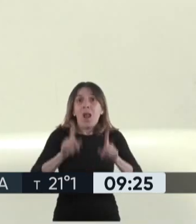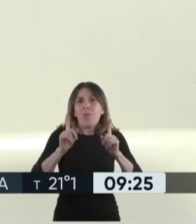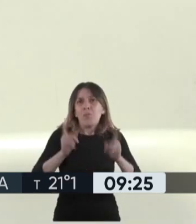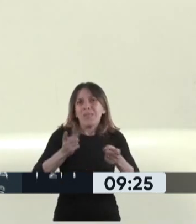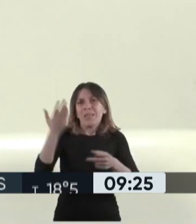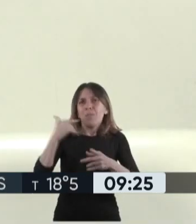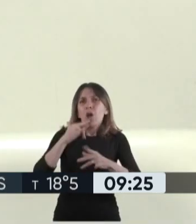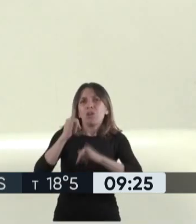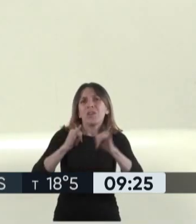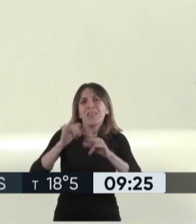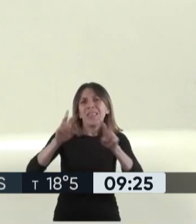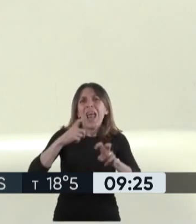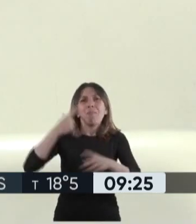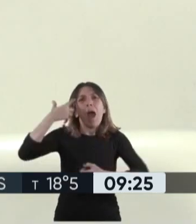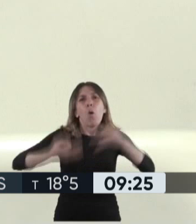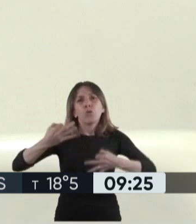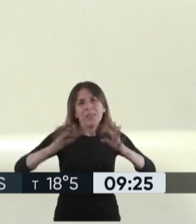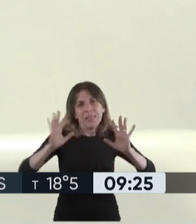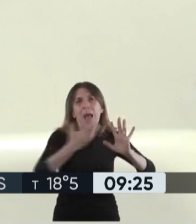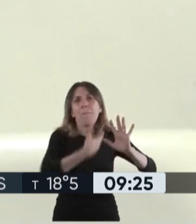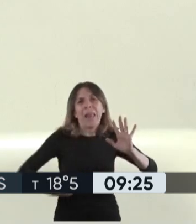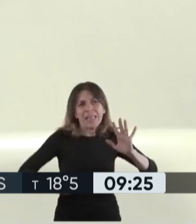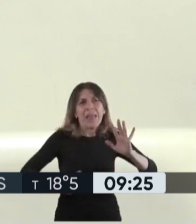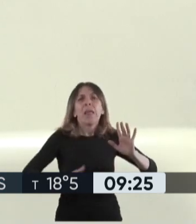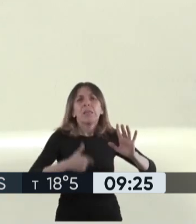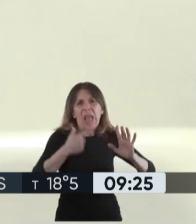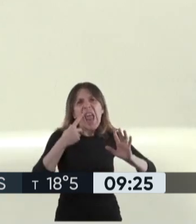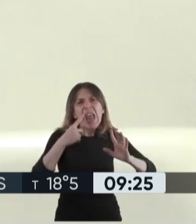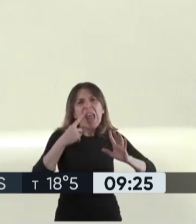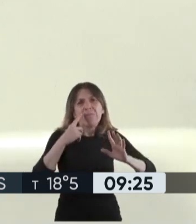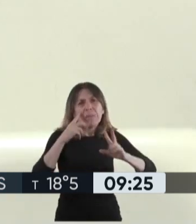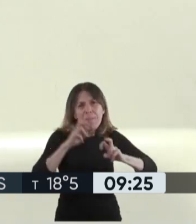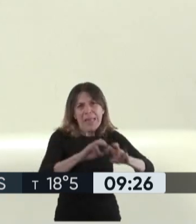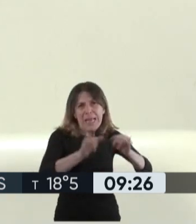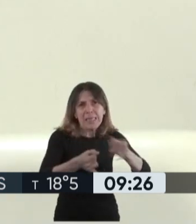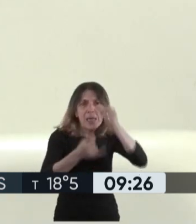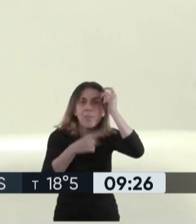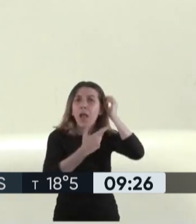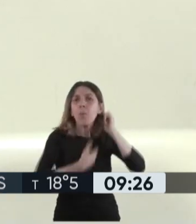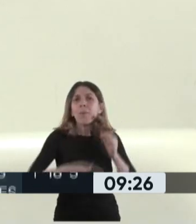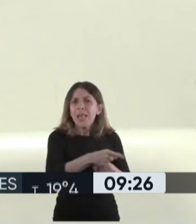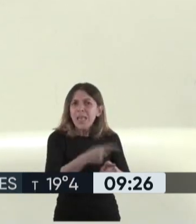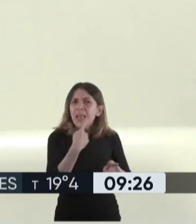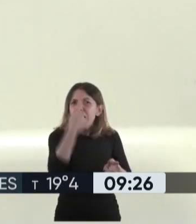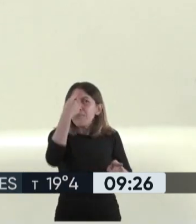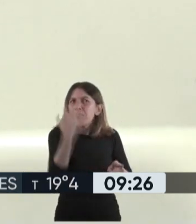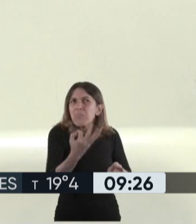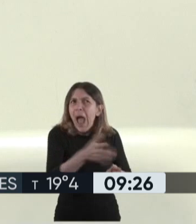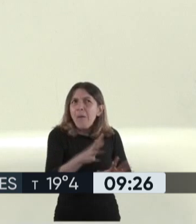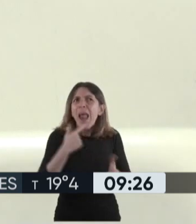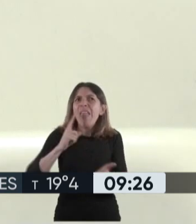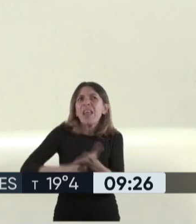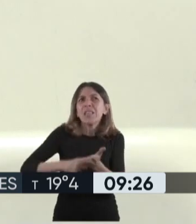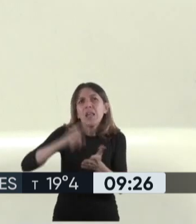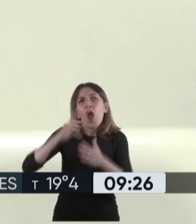Repreguntando sobre el tema justicia, más allá de que el presidente sigue de cerca el tema, concretamente la pregunta es, ¿al presidente le parece bien el fallo de